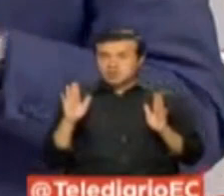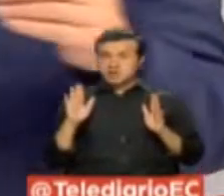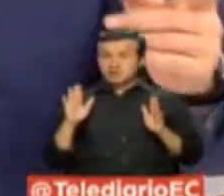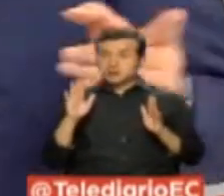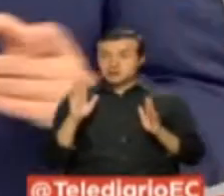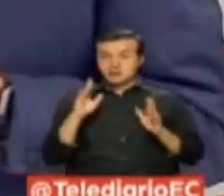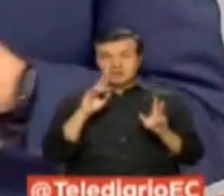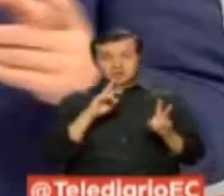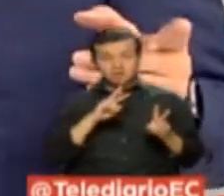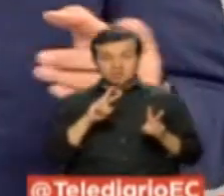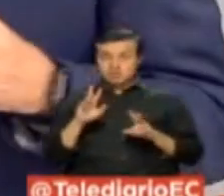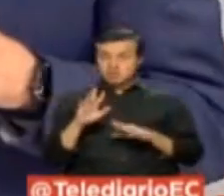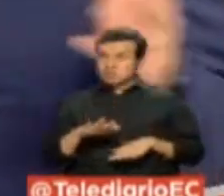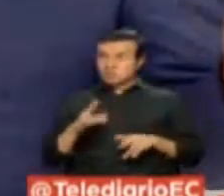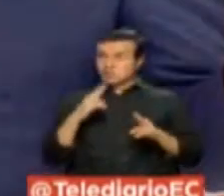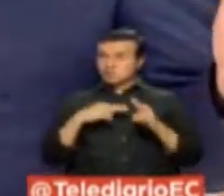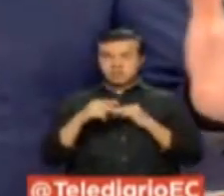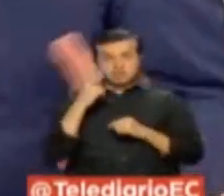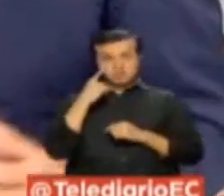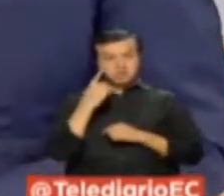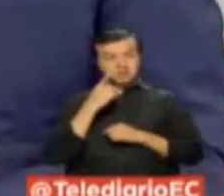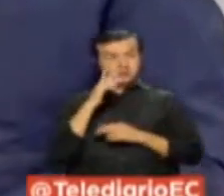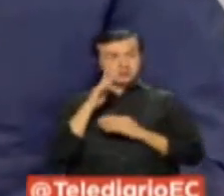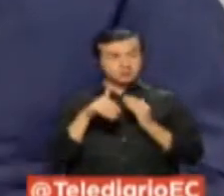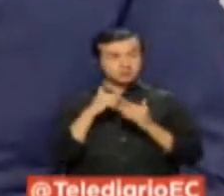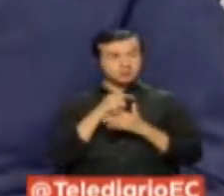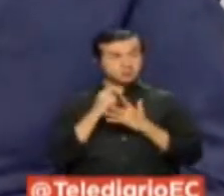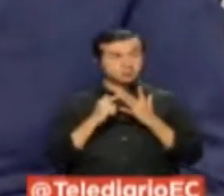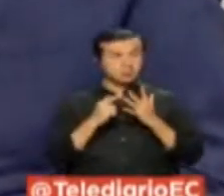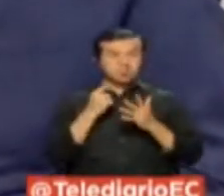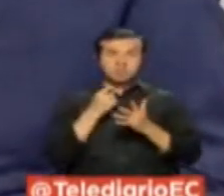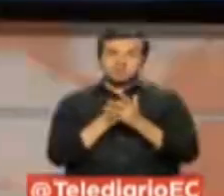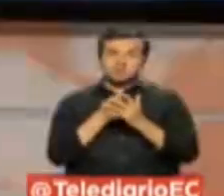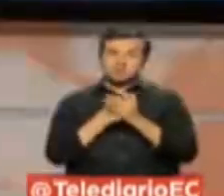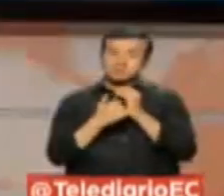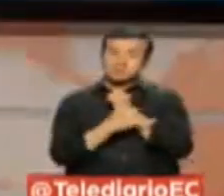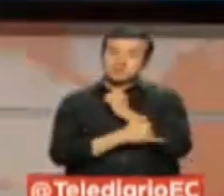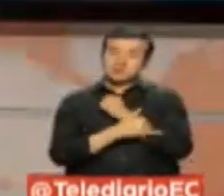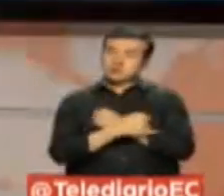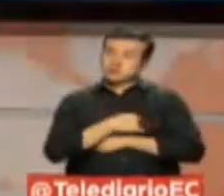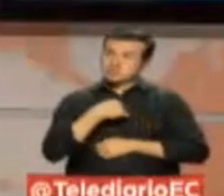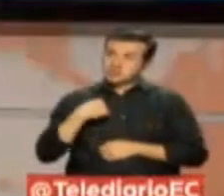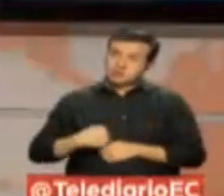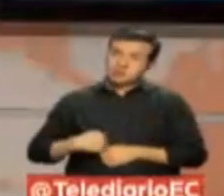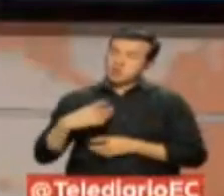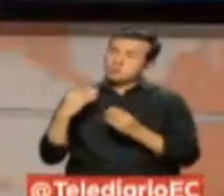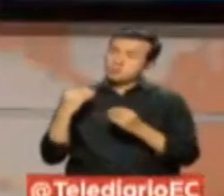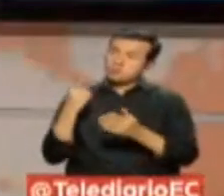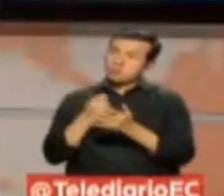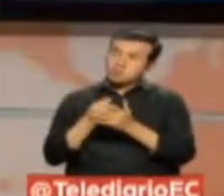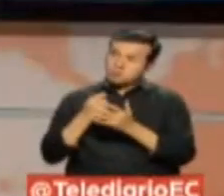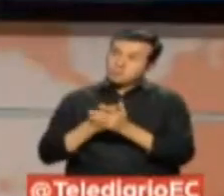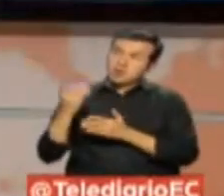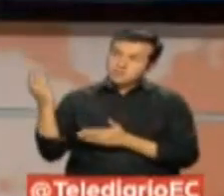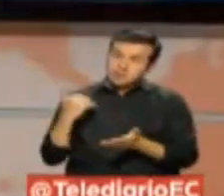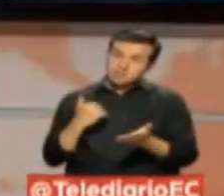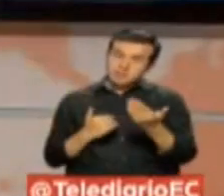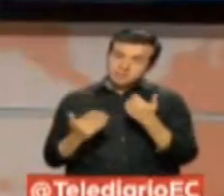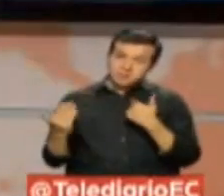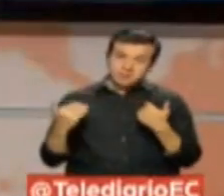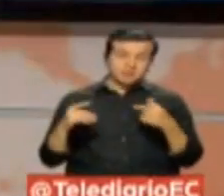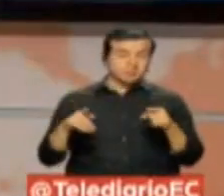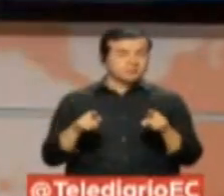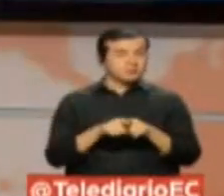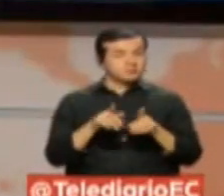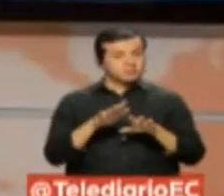las vitrinas del comercio local para encontrar todo lo que le compramos a China. Sí, bueno, en ese sentido creo que nosotros tenemos que también regresar